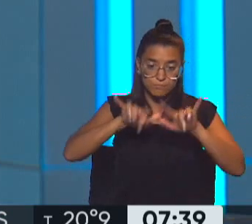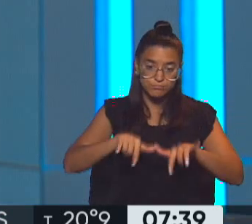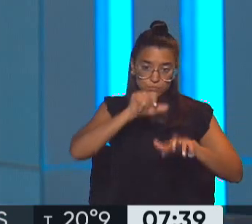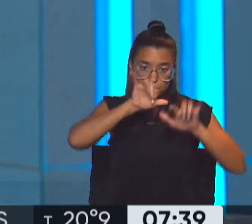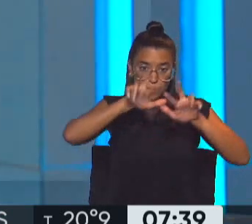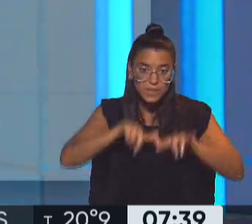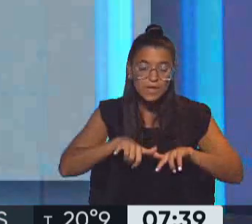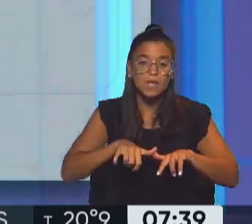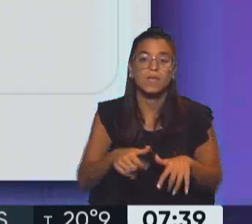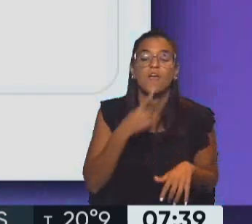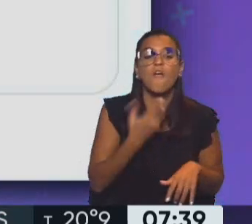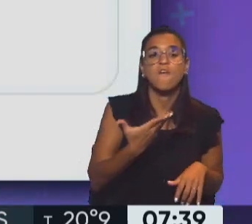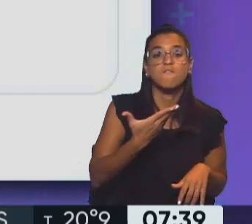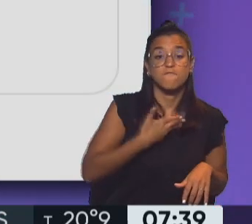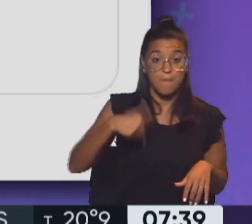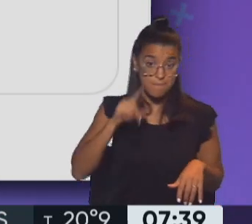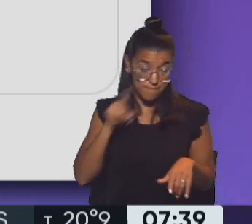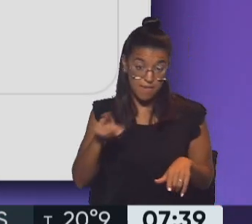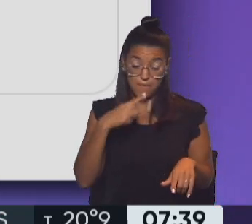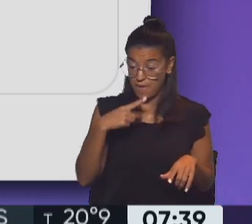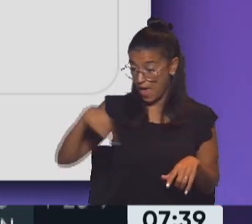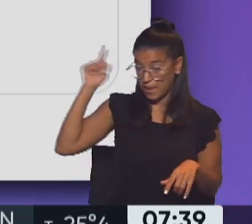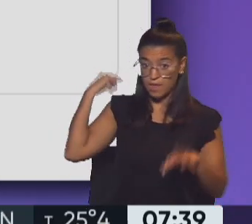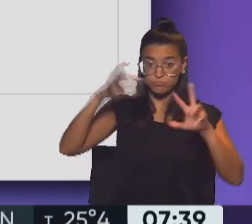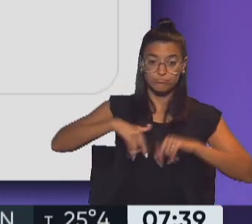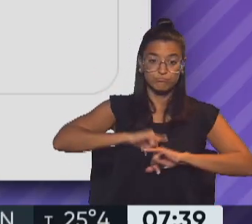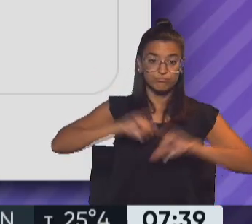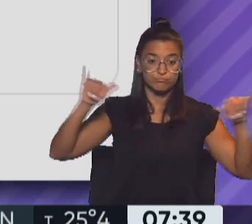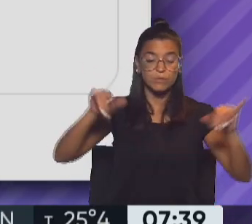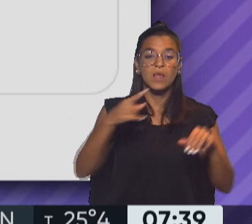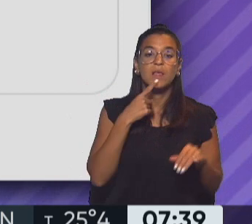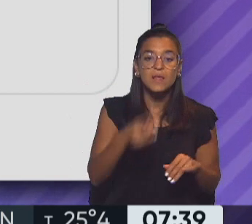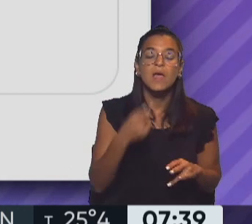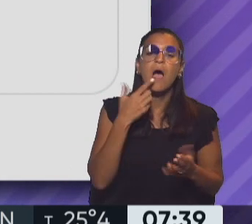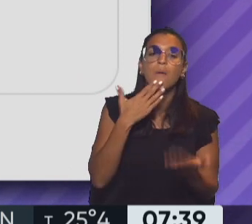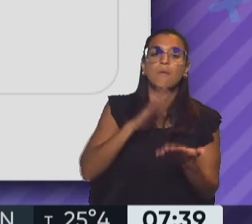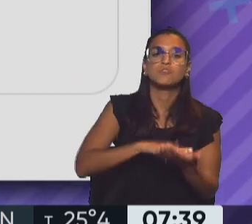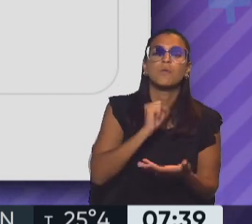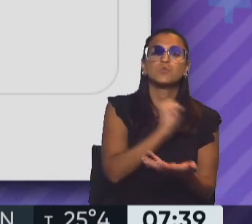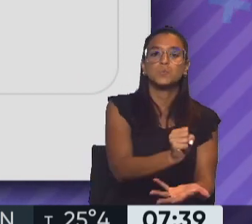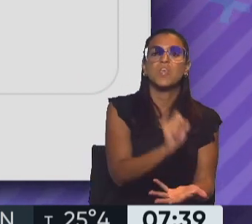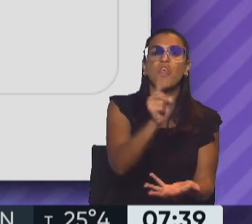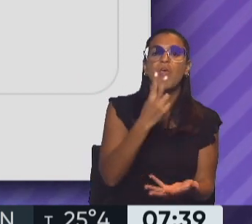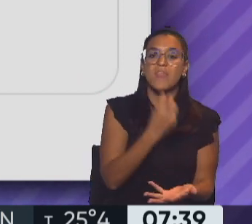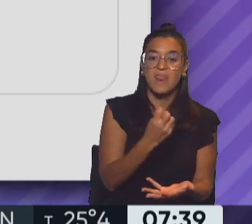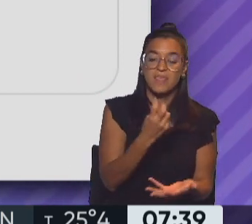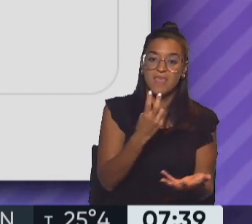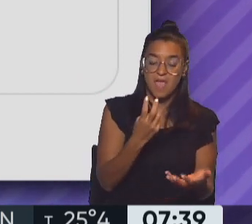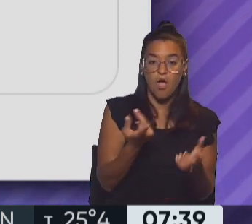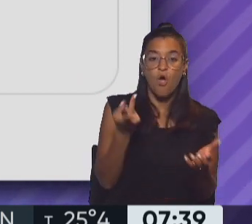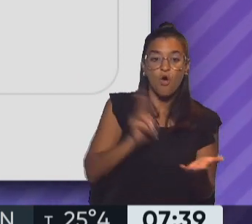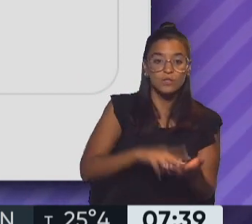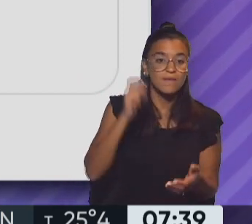Twitter. Sí. Ya el Fondo Monetario el viernes escribió un comunicado en el que hablaba de los subsidios a la energía. Y ahora reiteró